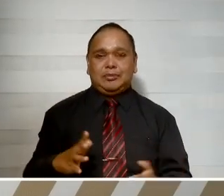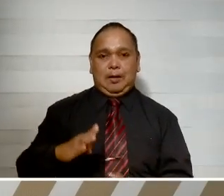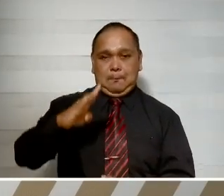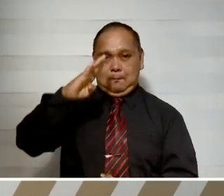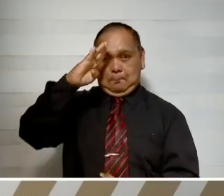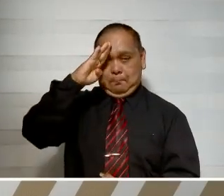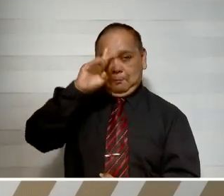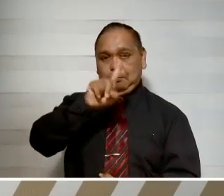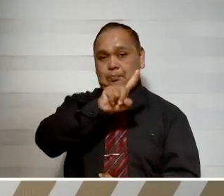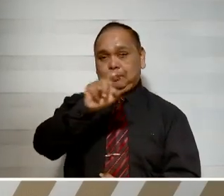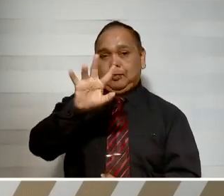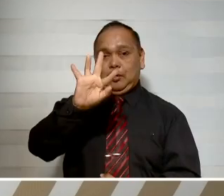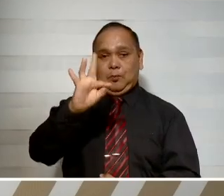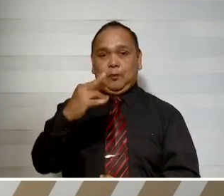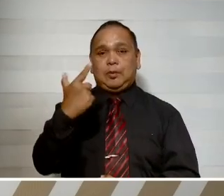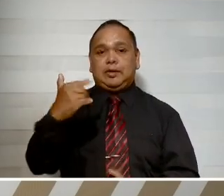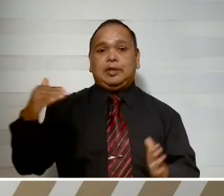fueron